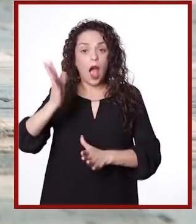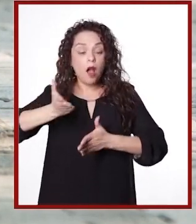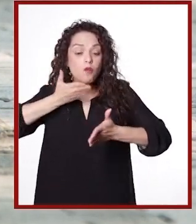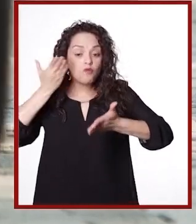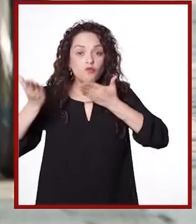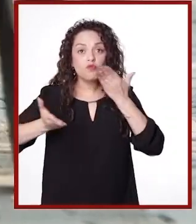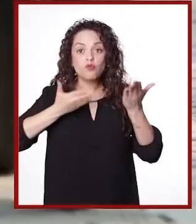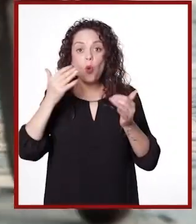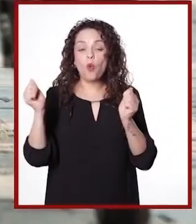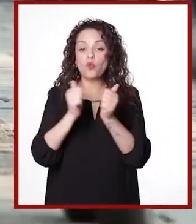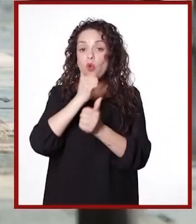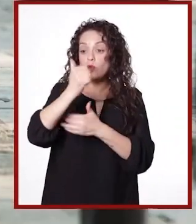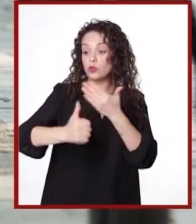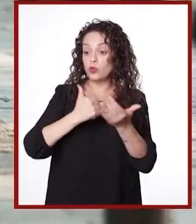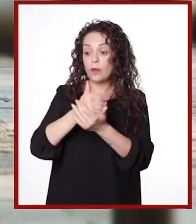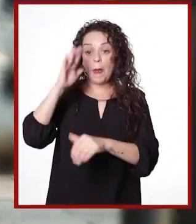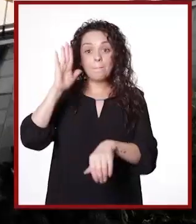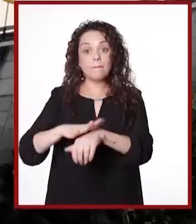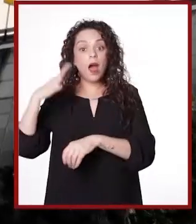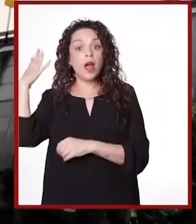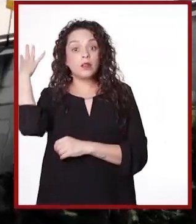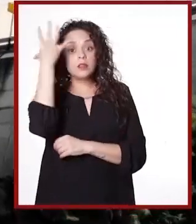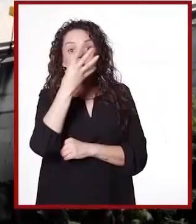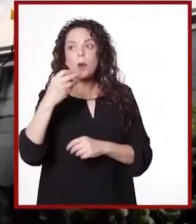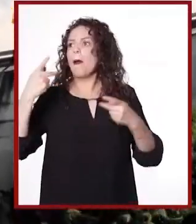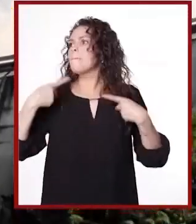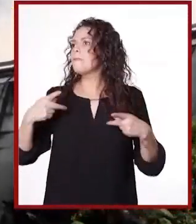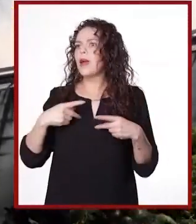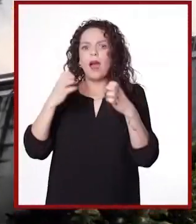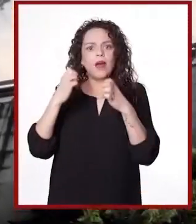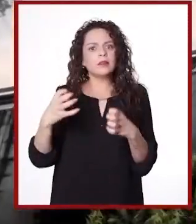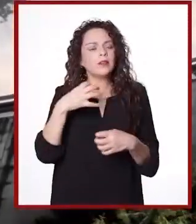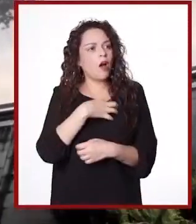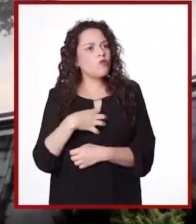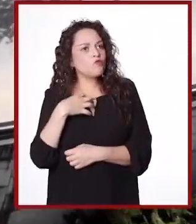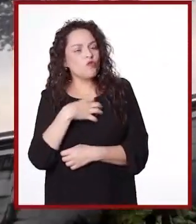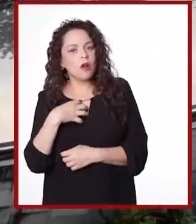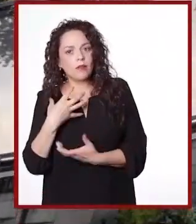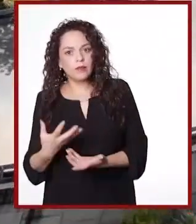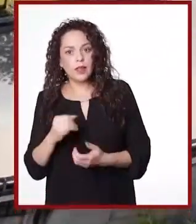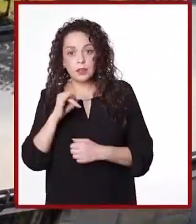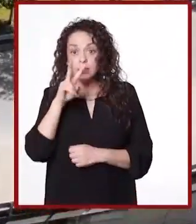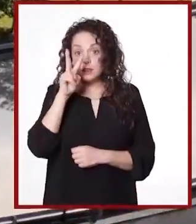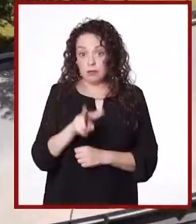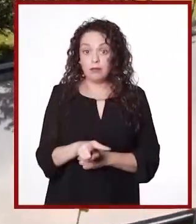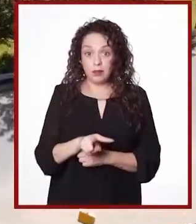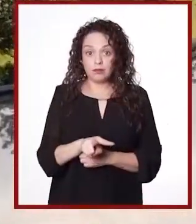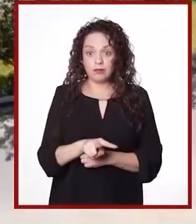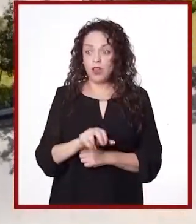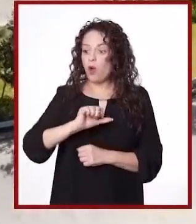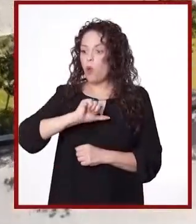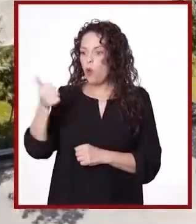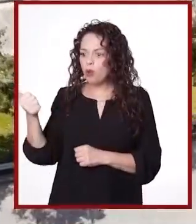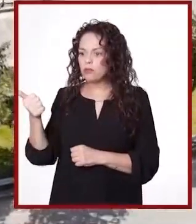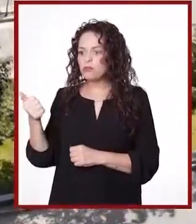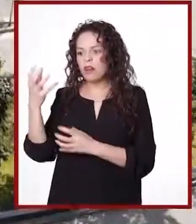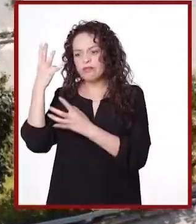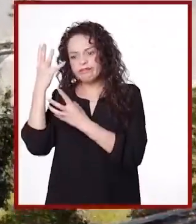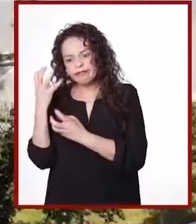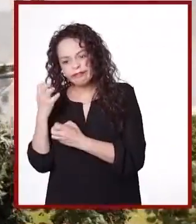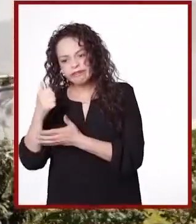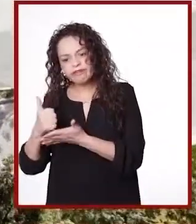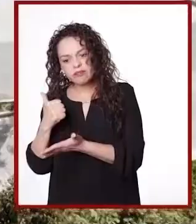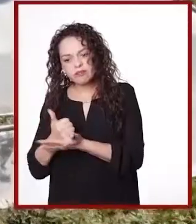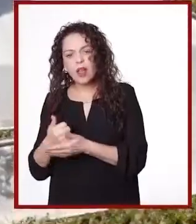entre ciudades más bonitas y gente más contenta, ciudades más grises con gente más estresada. No, y ahí te va